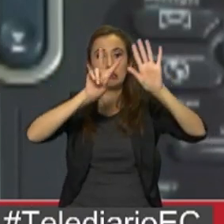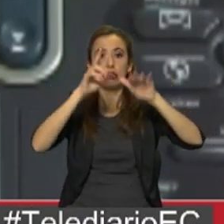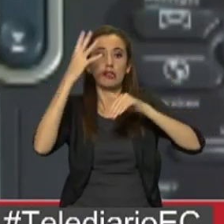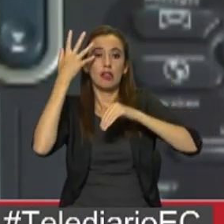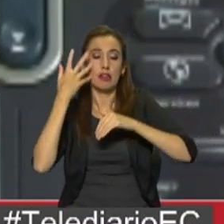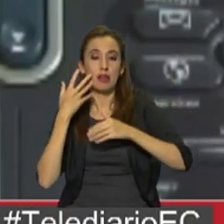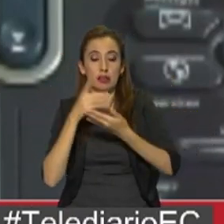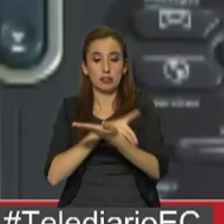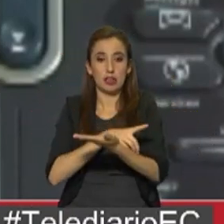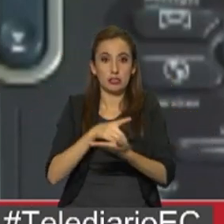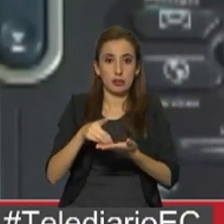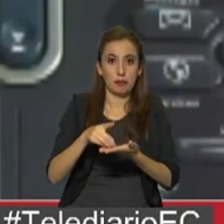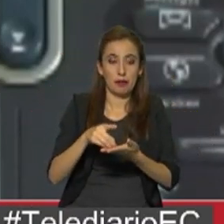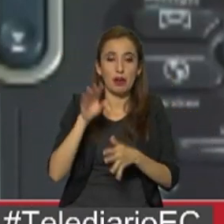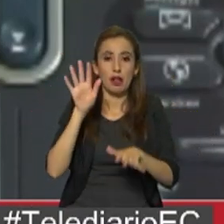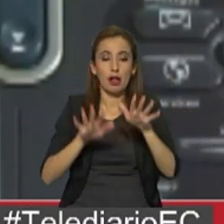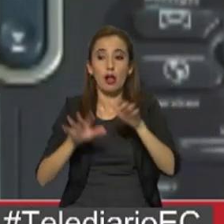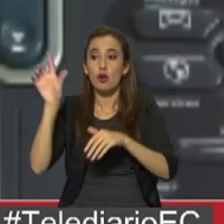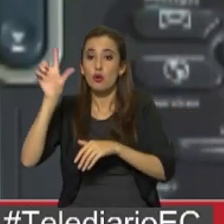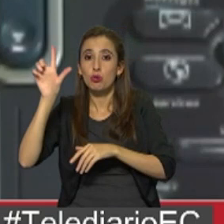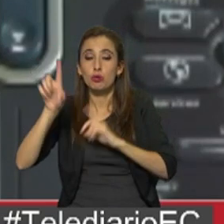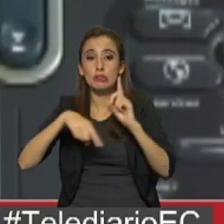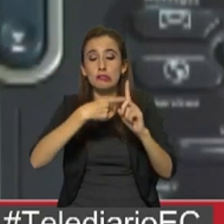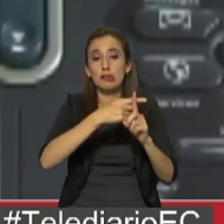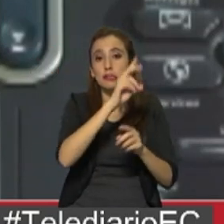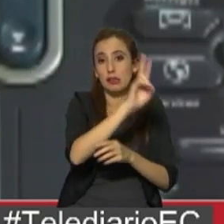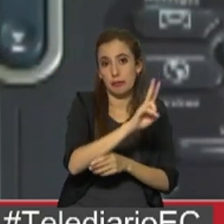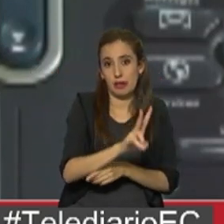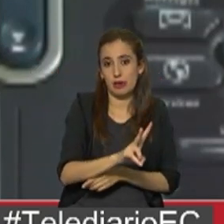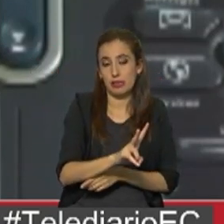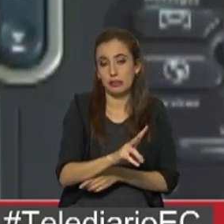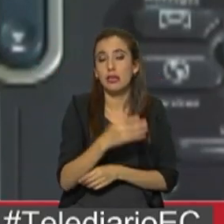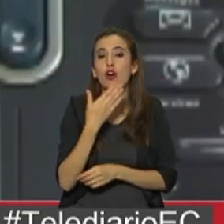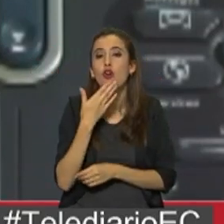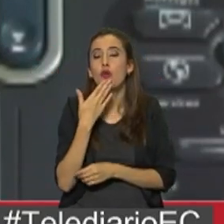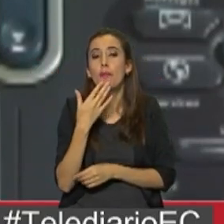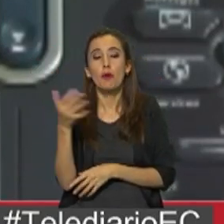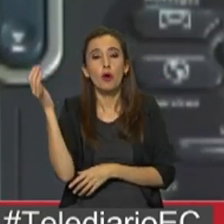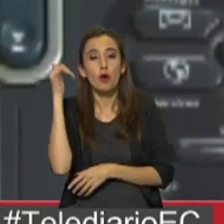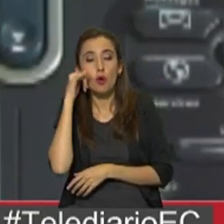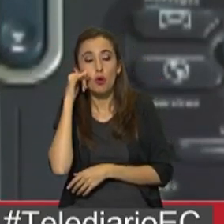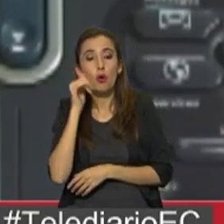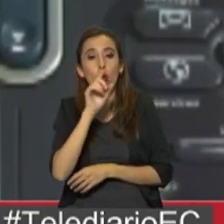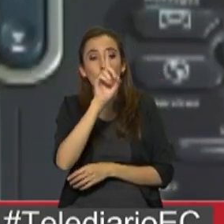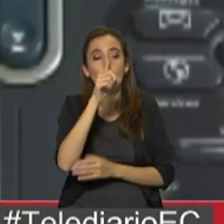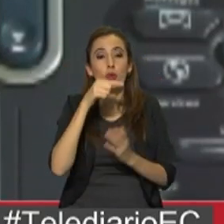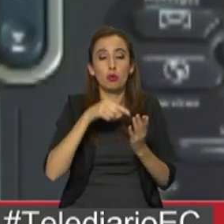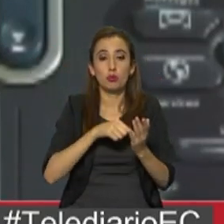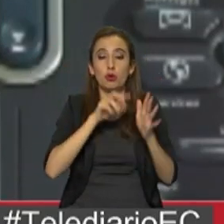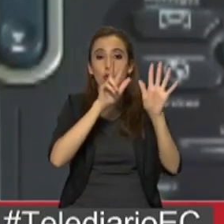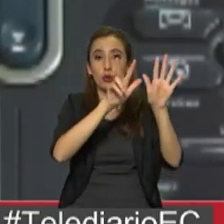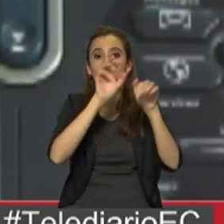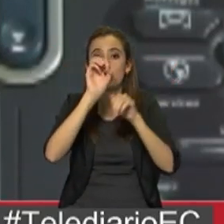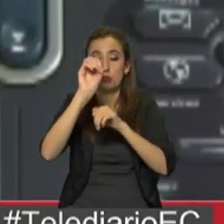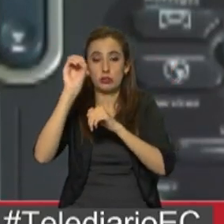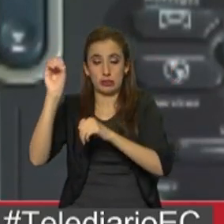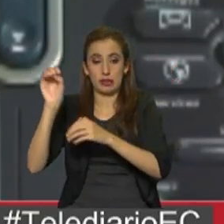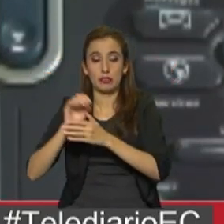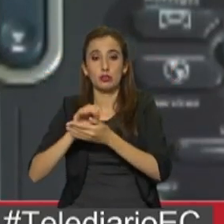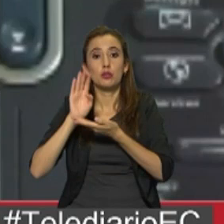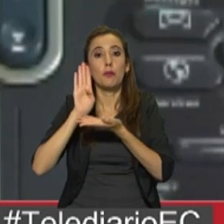de lunes a viernes a través de la línea 1 817 y hemos habilitado 35 líneas